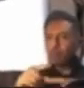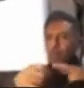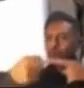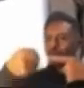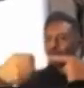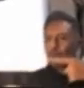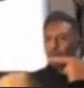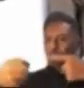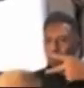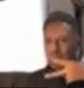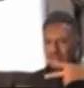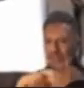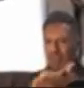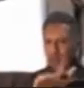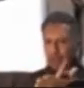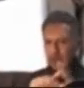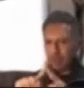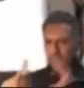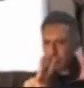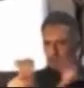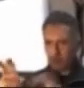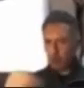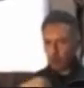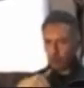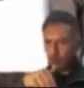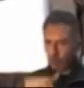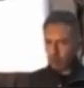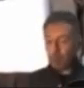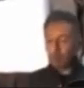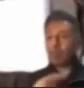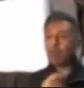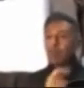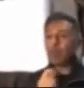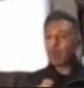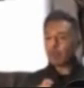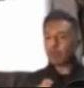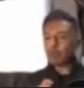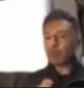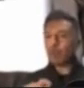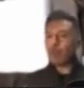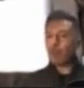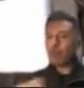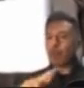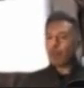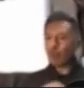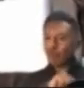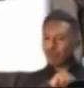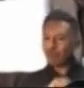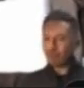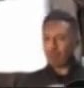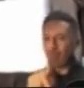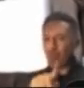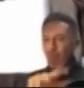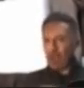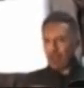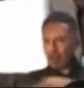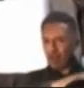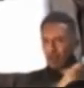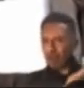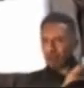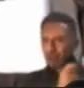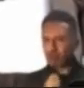Leal y patrióticamente el cargo de gobernadora que el pueblo me ha conferido Mirando por